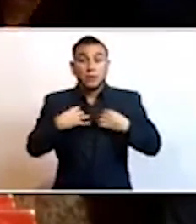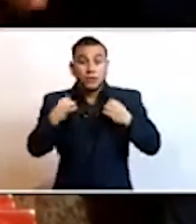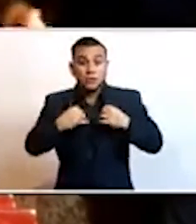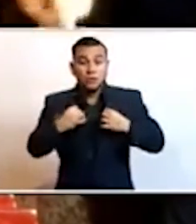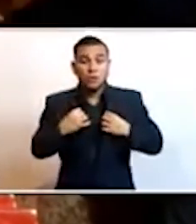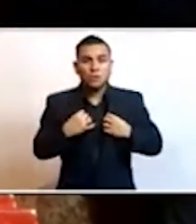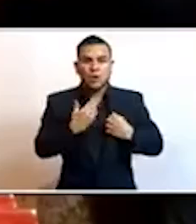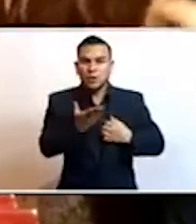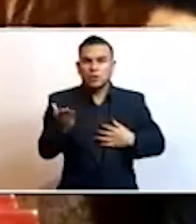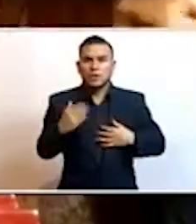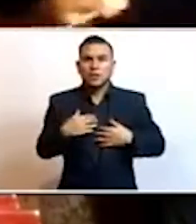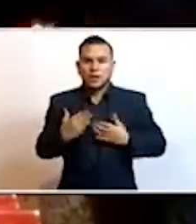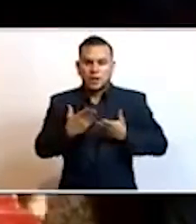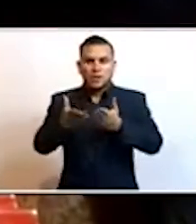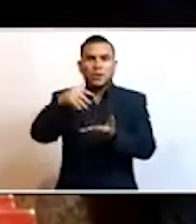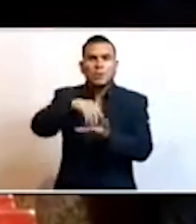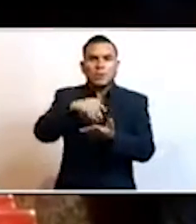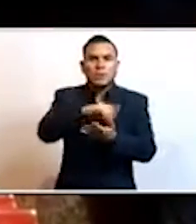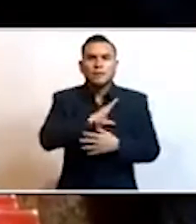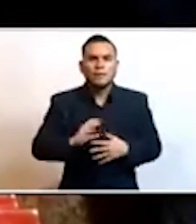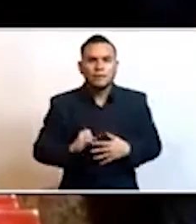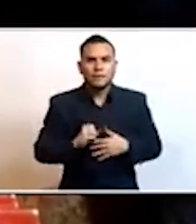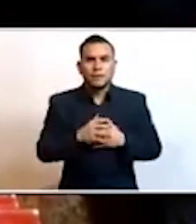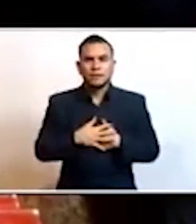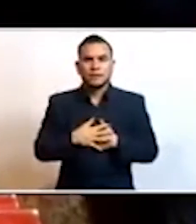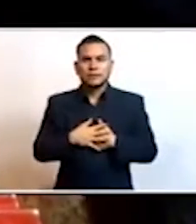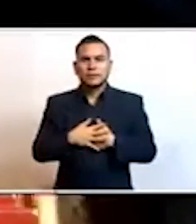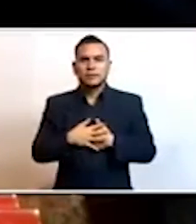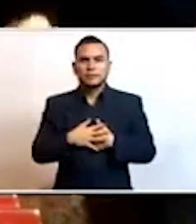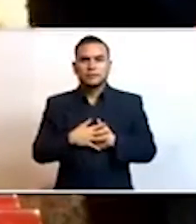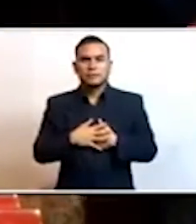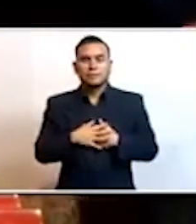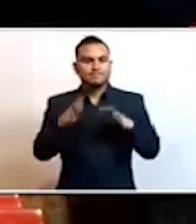ellos tienen para desastres, para ayudarle al pueblo salvadoreño.